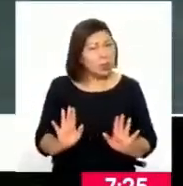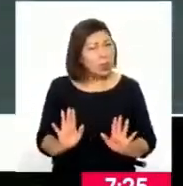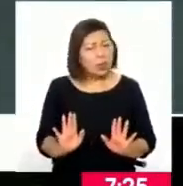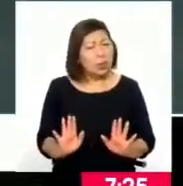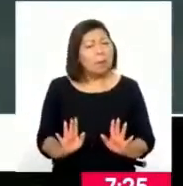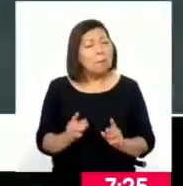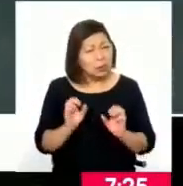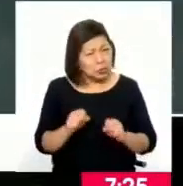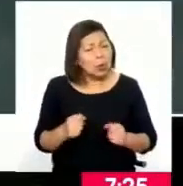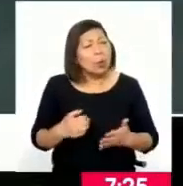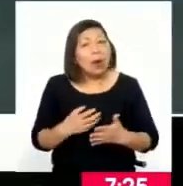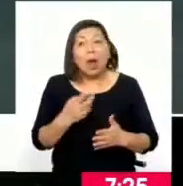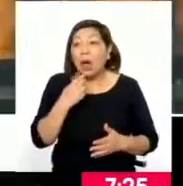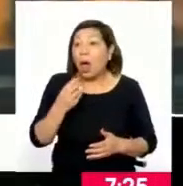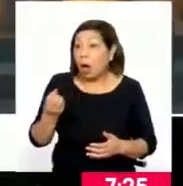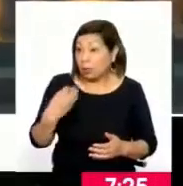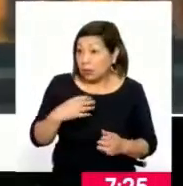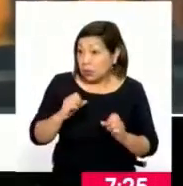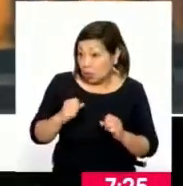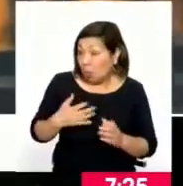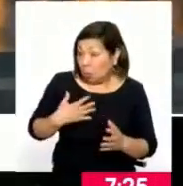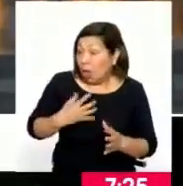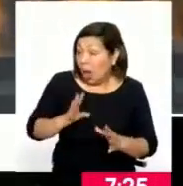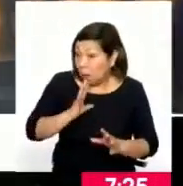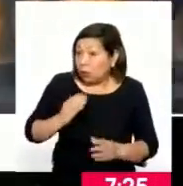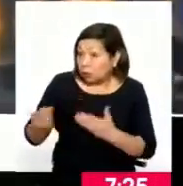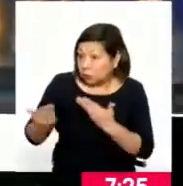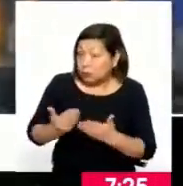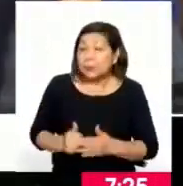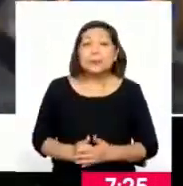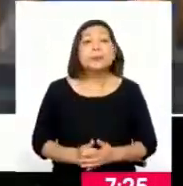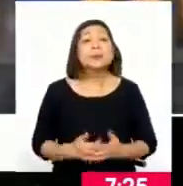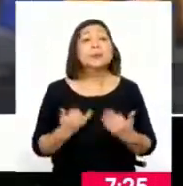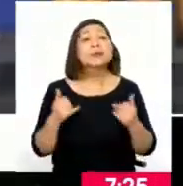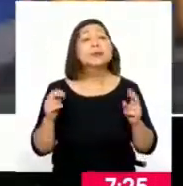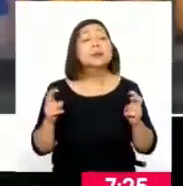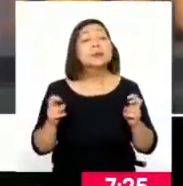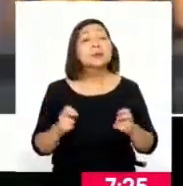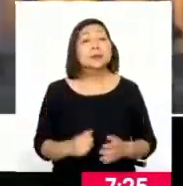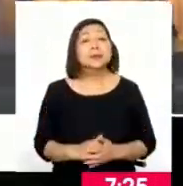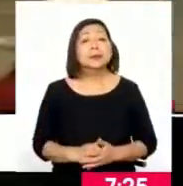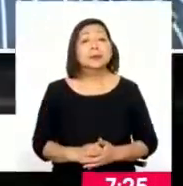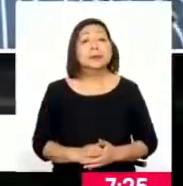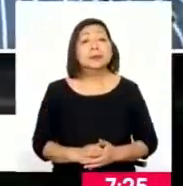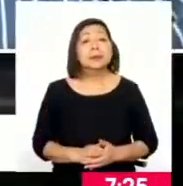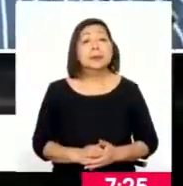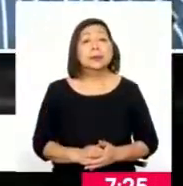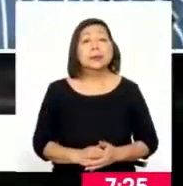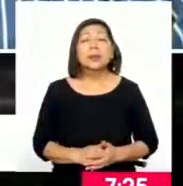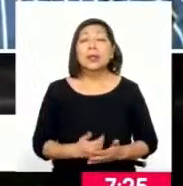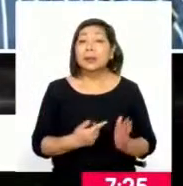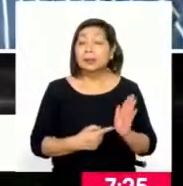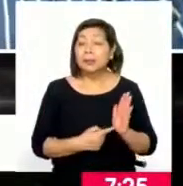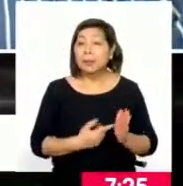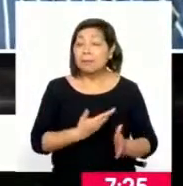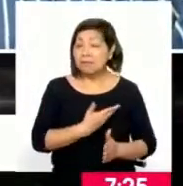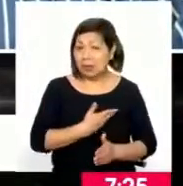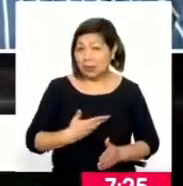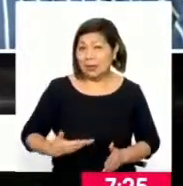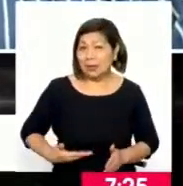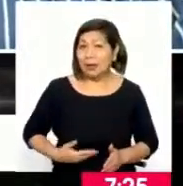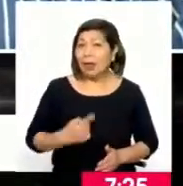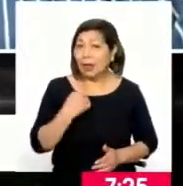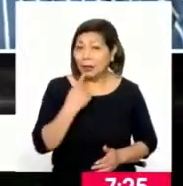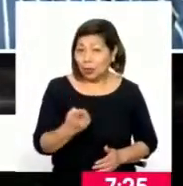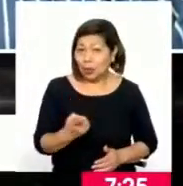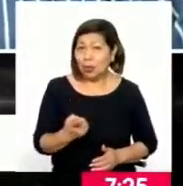sabemos y que alguien nos tiene que decir qué es lo que tenemos que hacer. A propósito de ese tema, ministro Angulo, la presidenta de la República ha señalado que va a